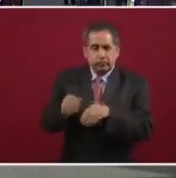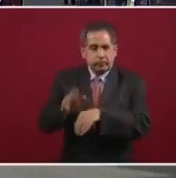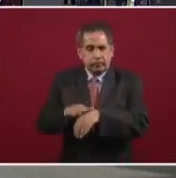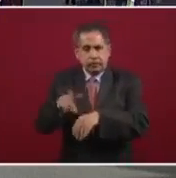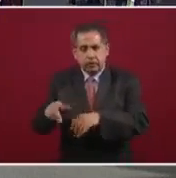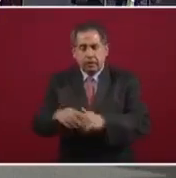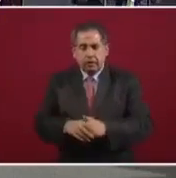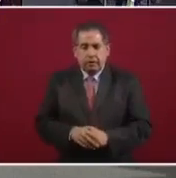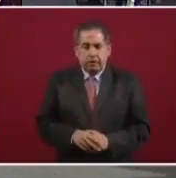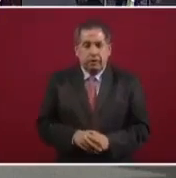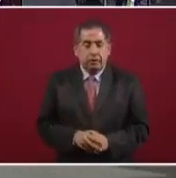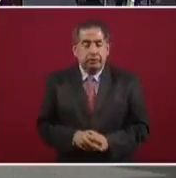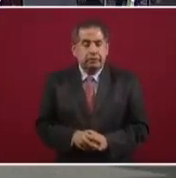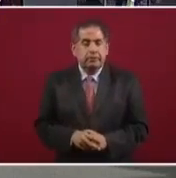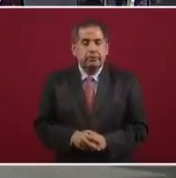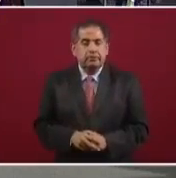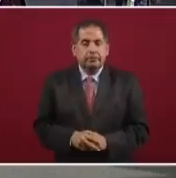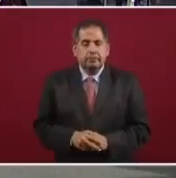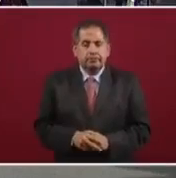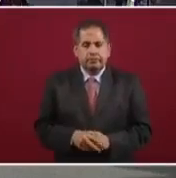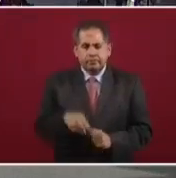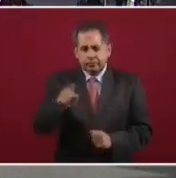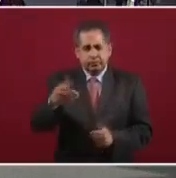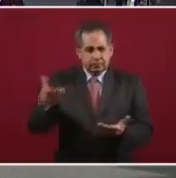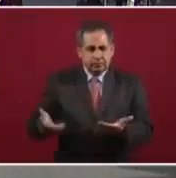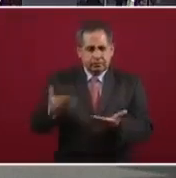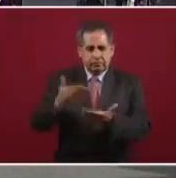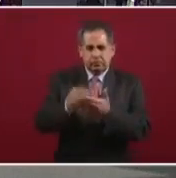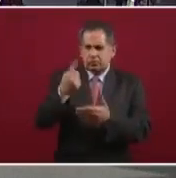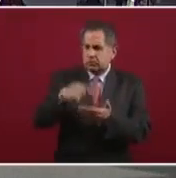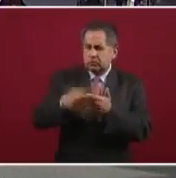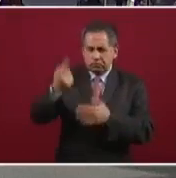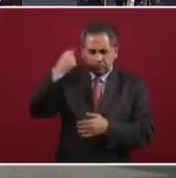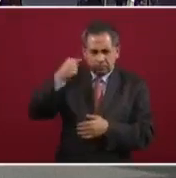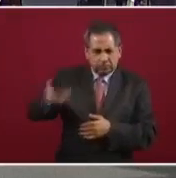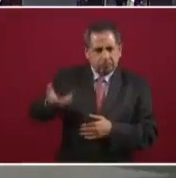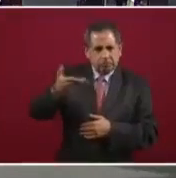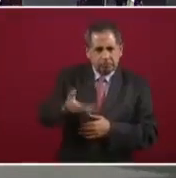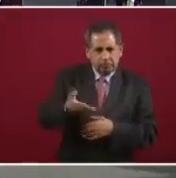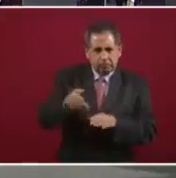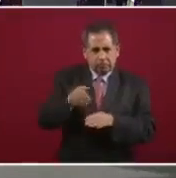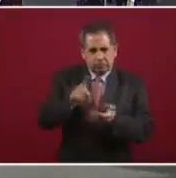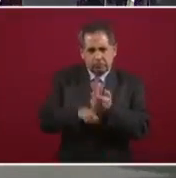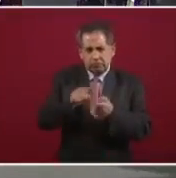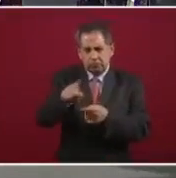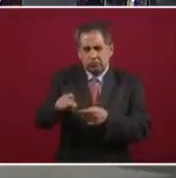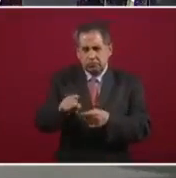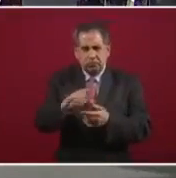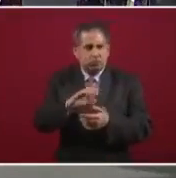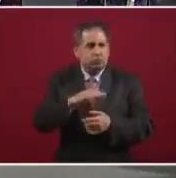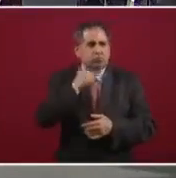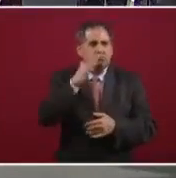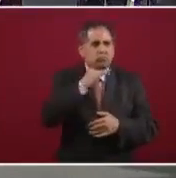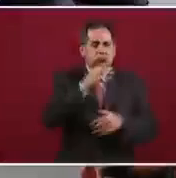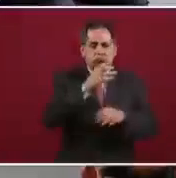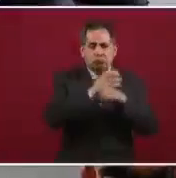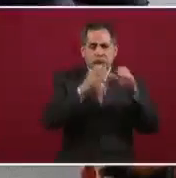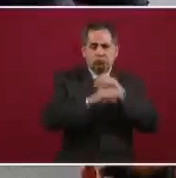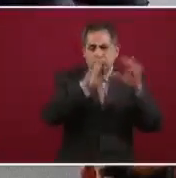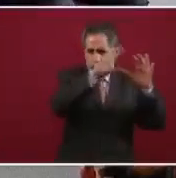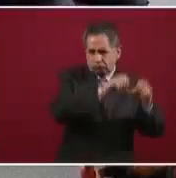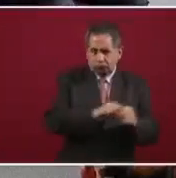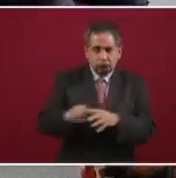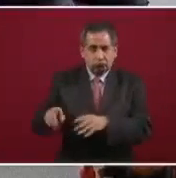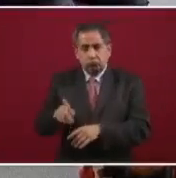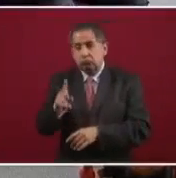esto. Tú hiciste un planteamiento la vez pasada acerca de esto, de lo del contrabando. Es una